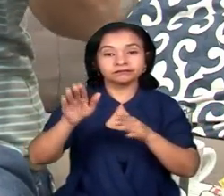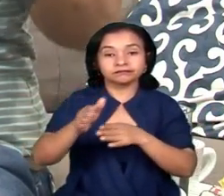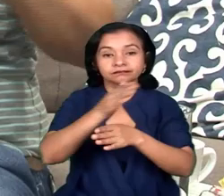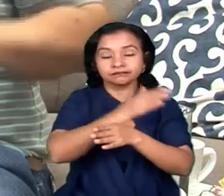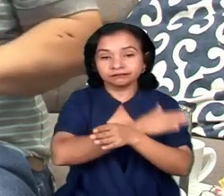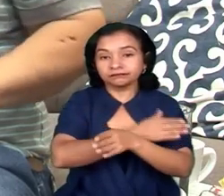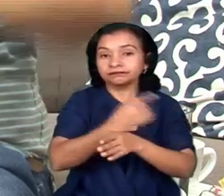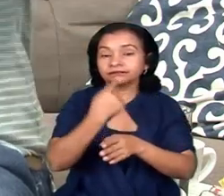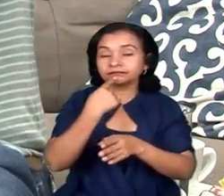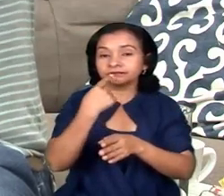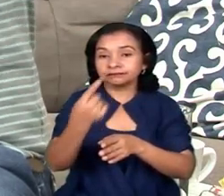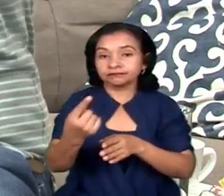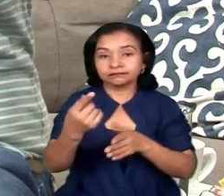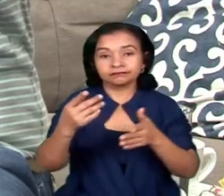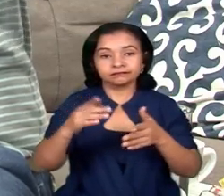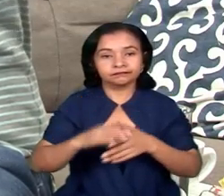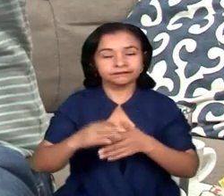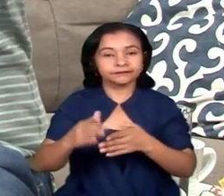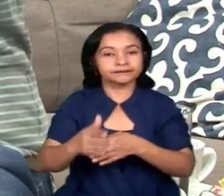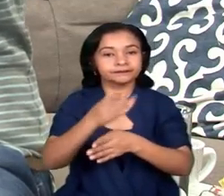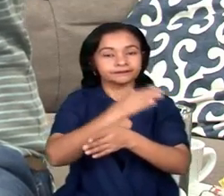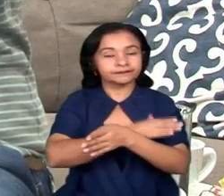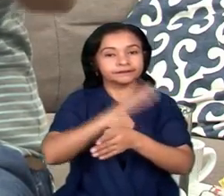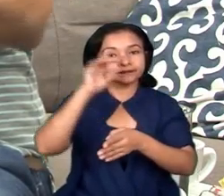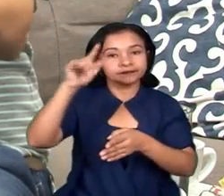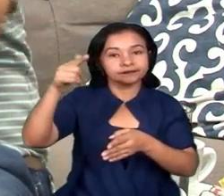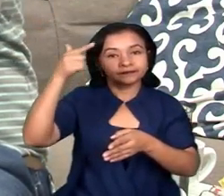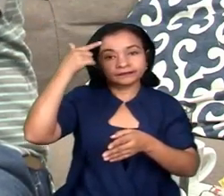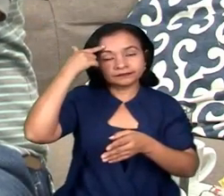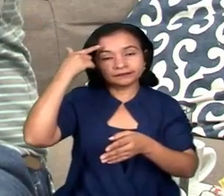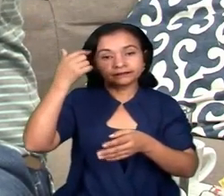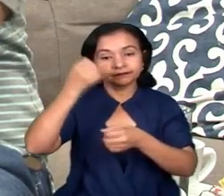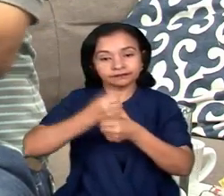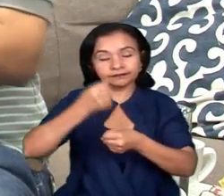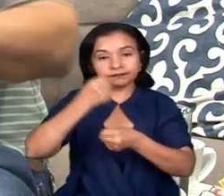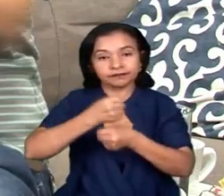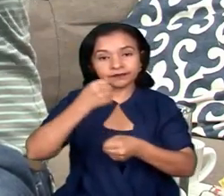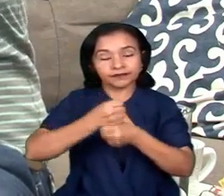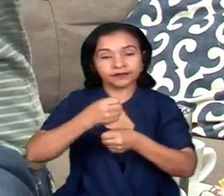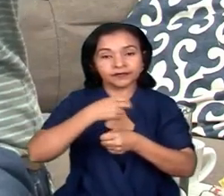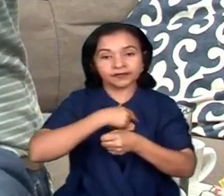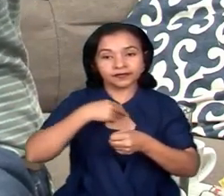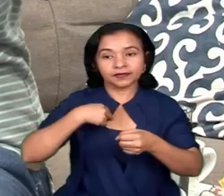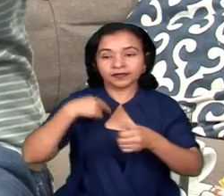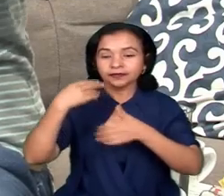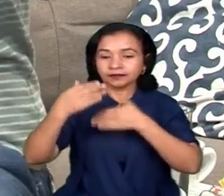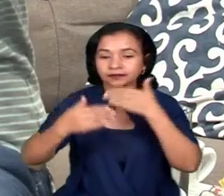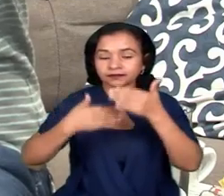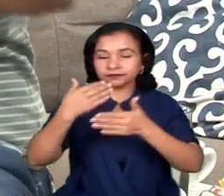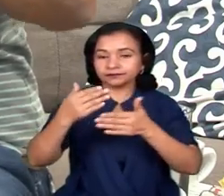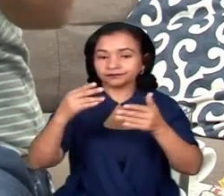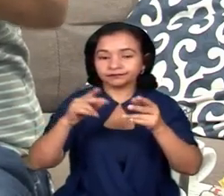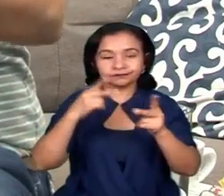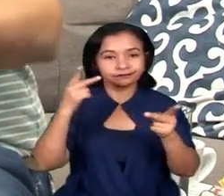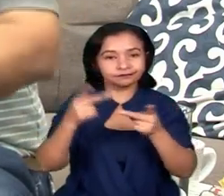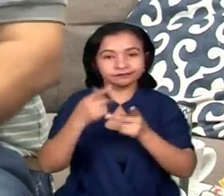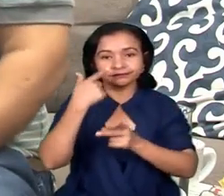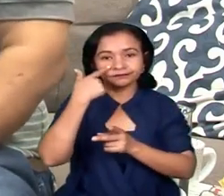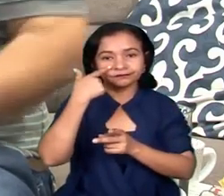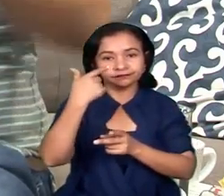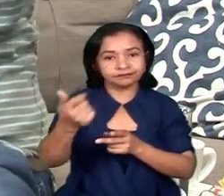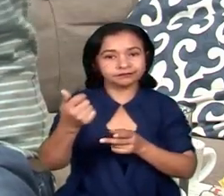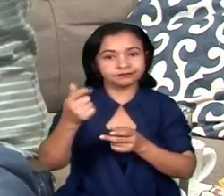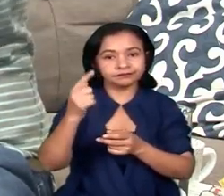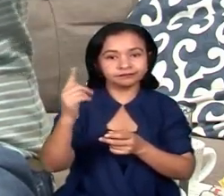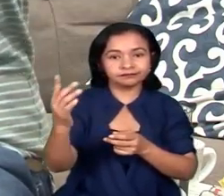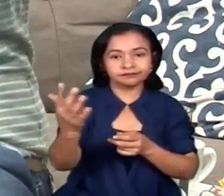y eso tengo que decirlo. Antes el gobierno, con el trabajo que veníamos haciendo espectacular, yo reconozco que